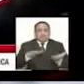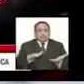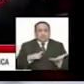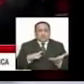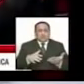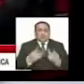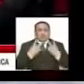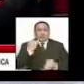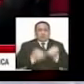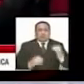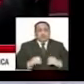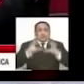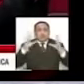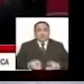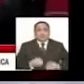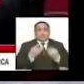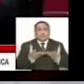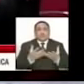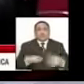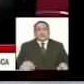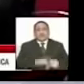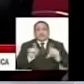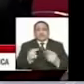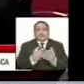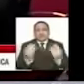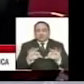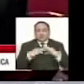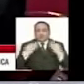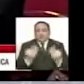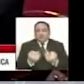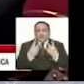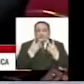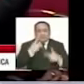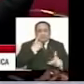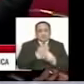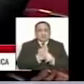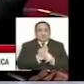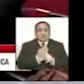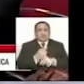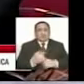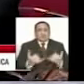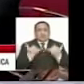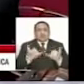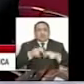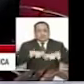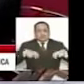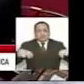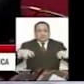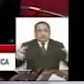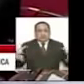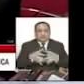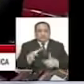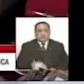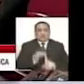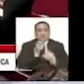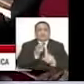Ha hablado como si se fuera a quedar 5 años. Eso es lo que me preocupa, porque de idealismo está empedrado